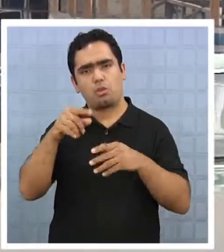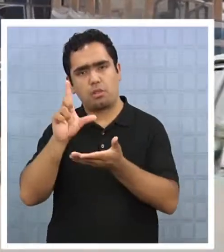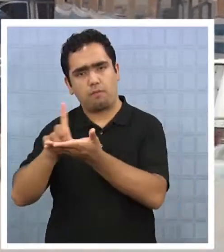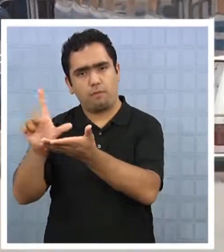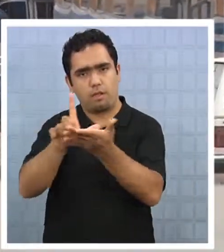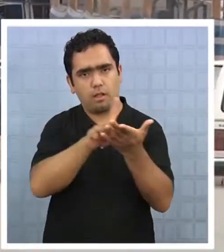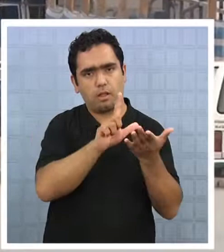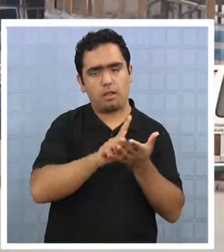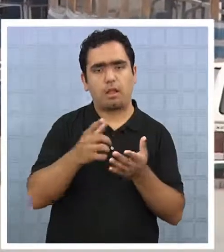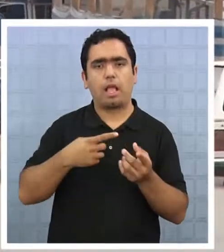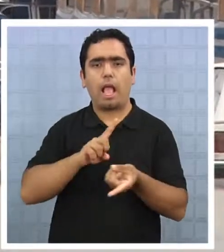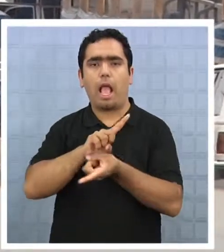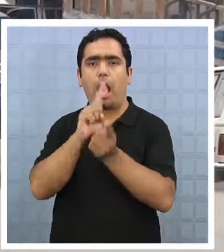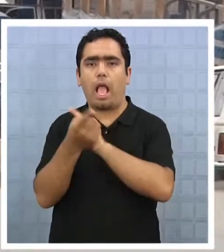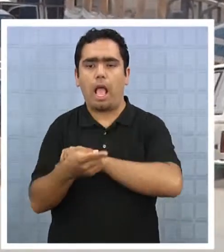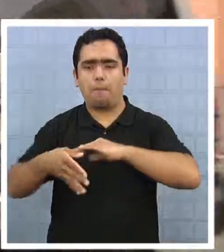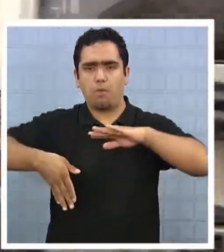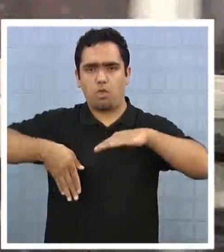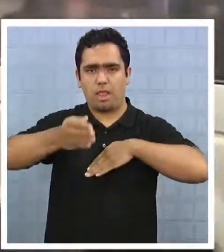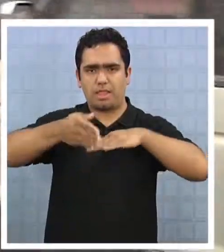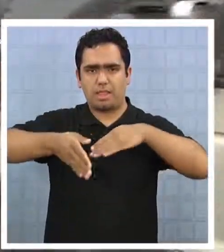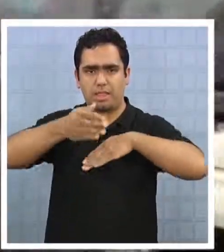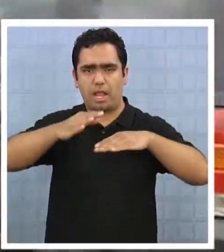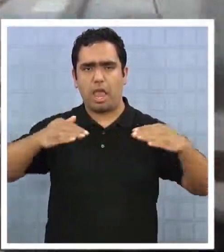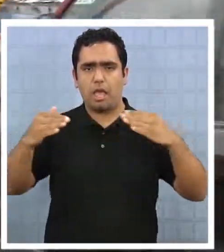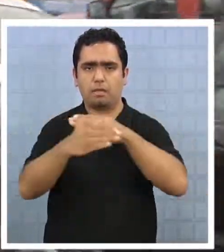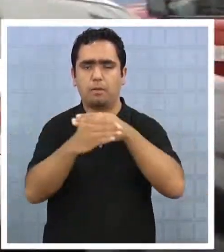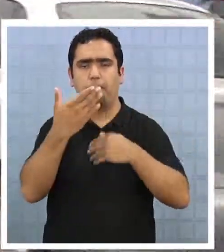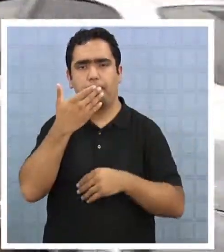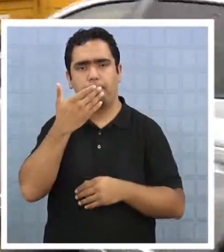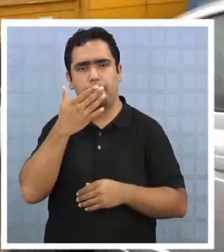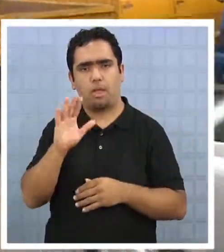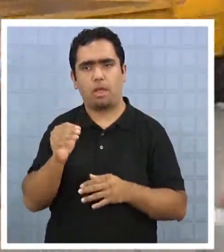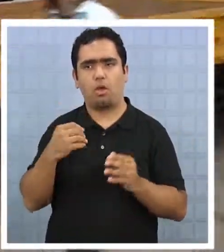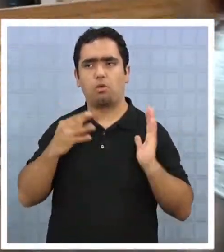hasta Rotonda El Pampino, modificando el tránsito, aporte en